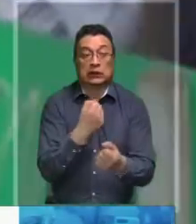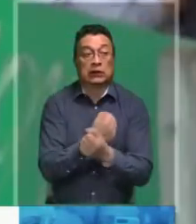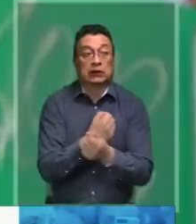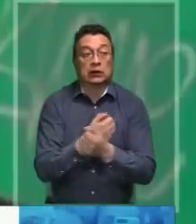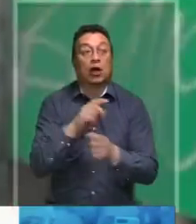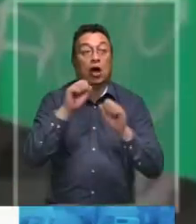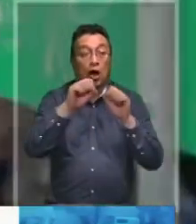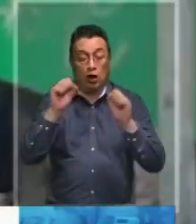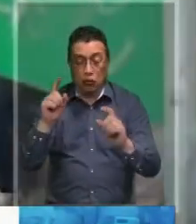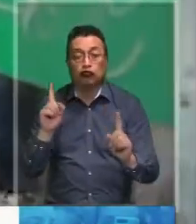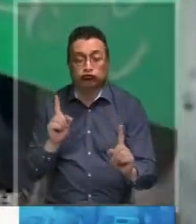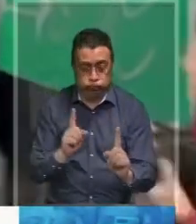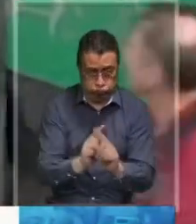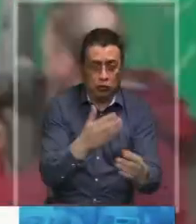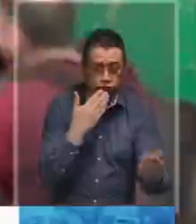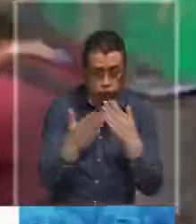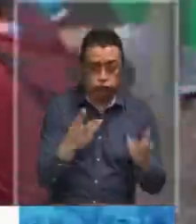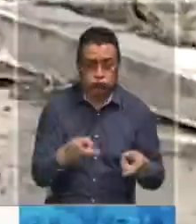los manifestantes.